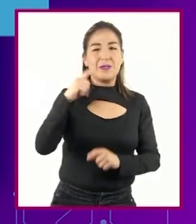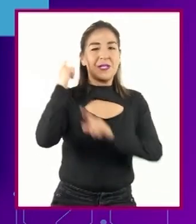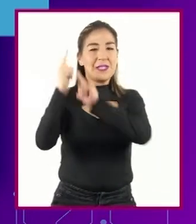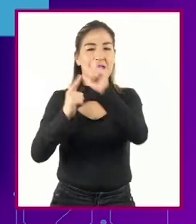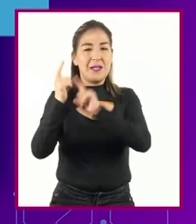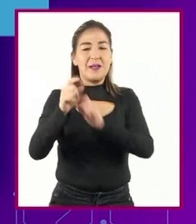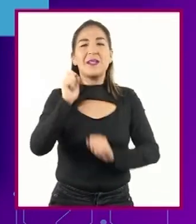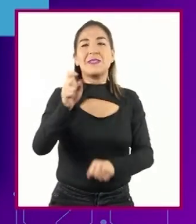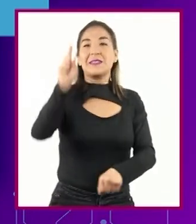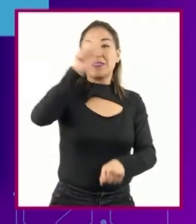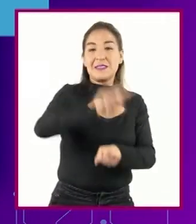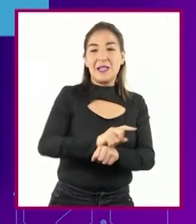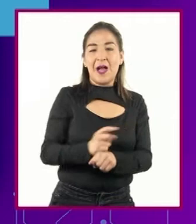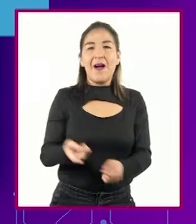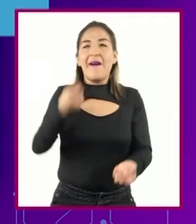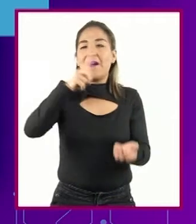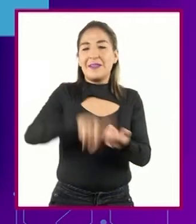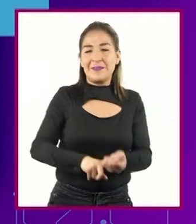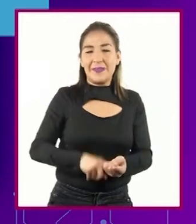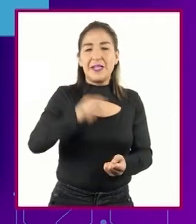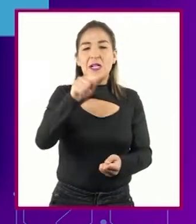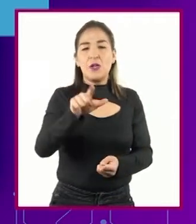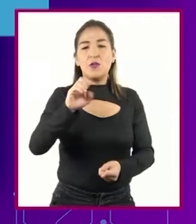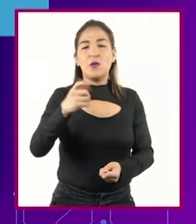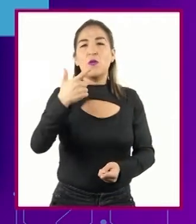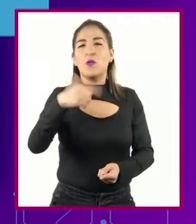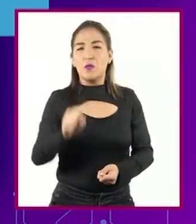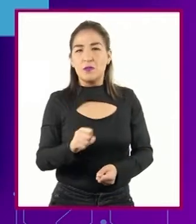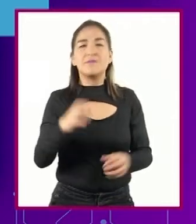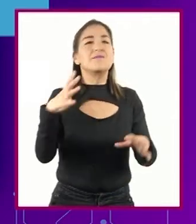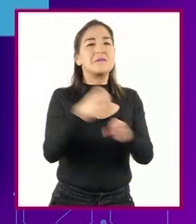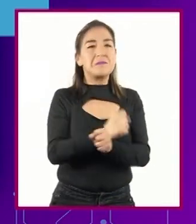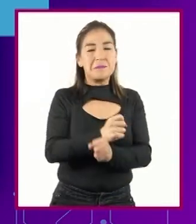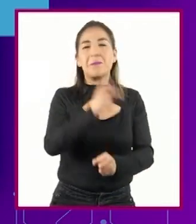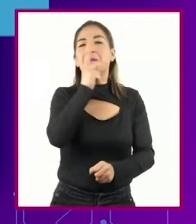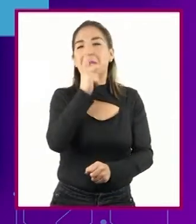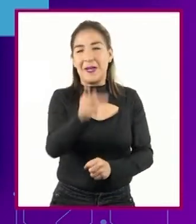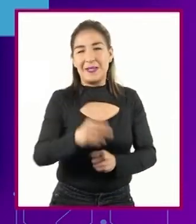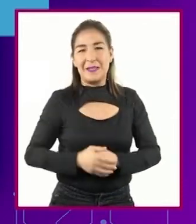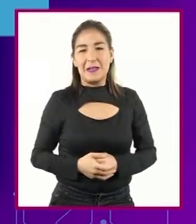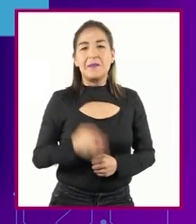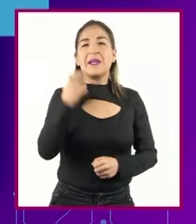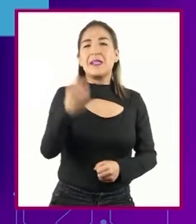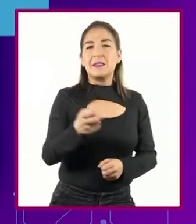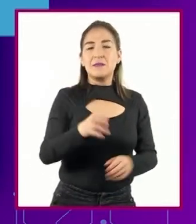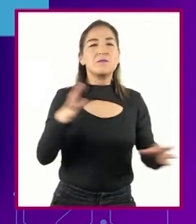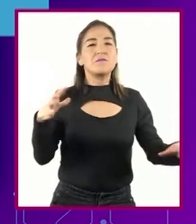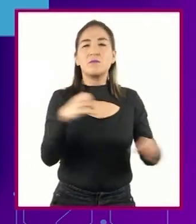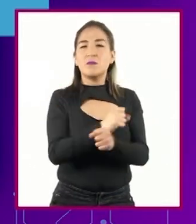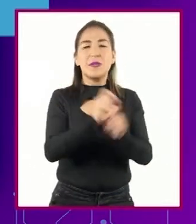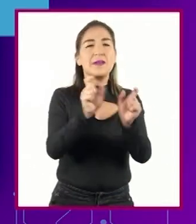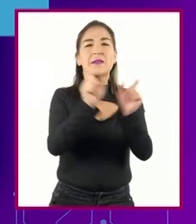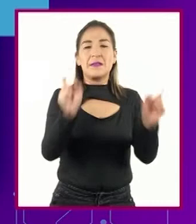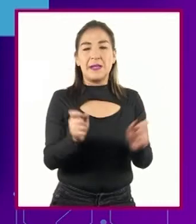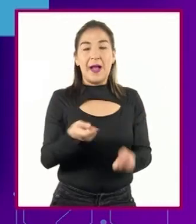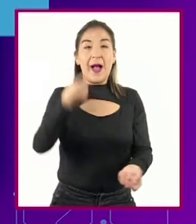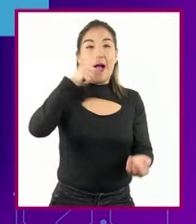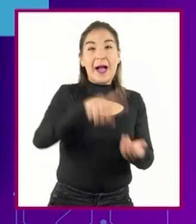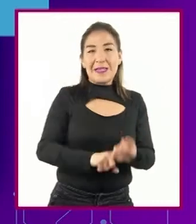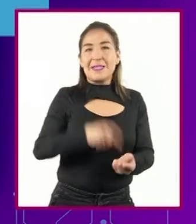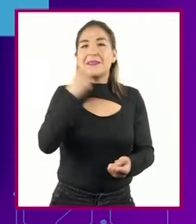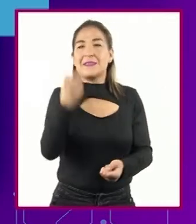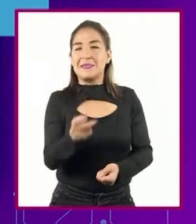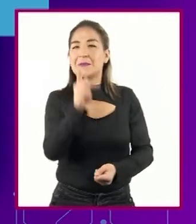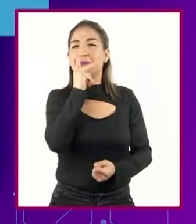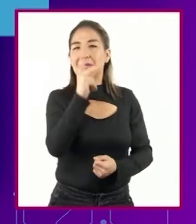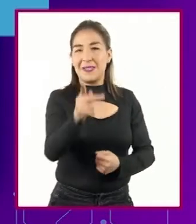significa a través, y logos, que significa palabra. Por lo tanto, el significado literal es a través de la